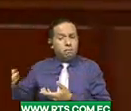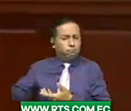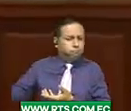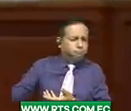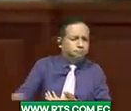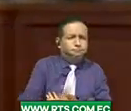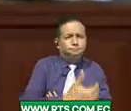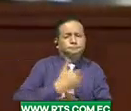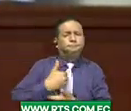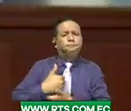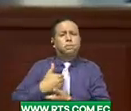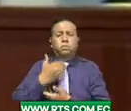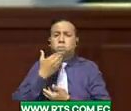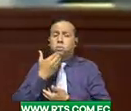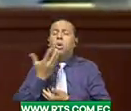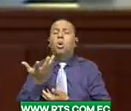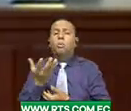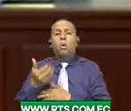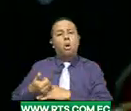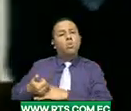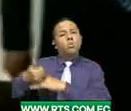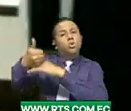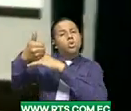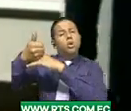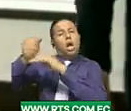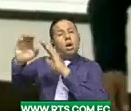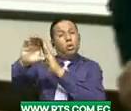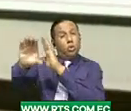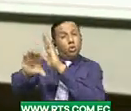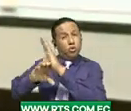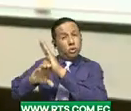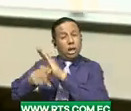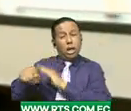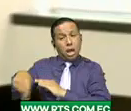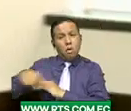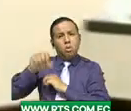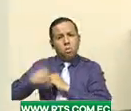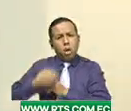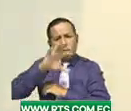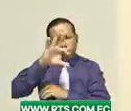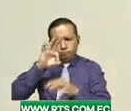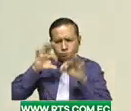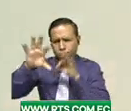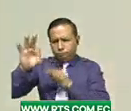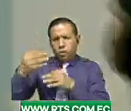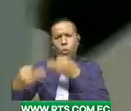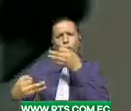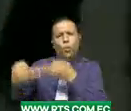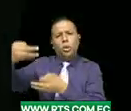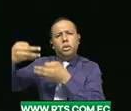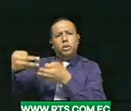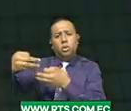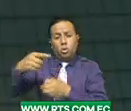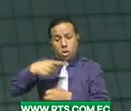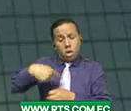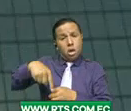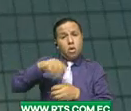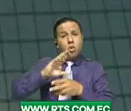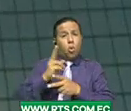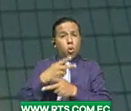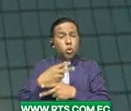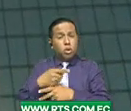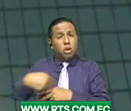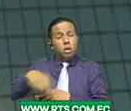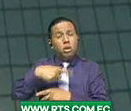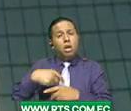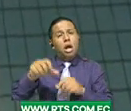la elección de los jueces y la judicatura se encargue de asuntos administrativos.